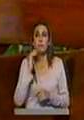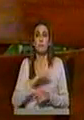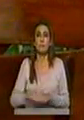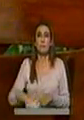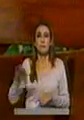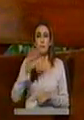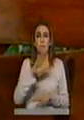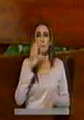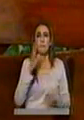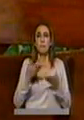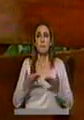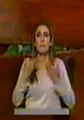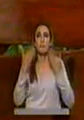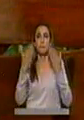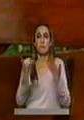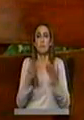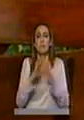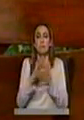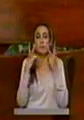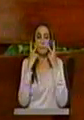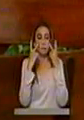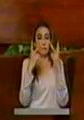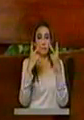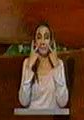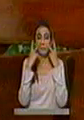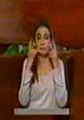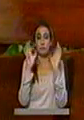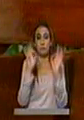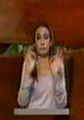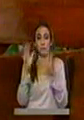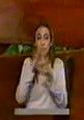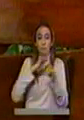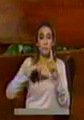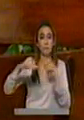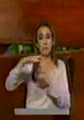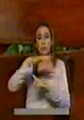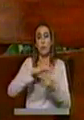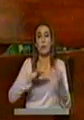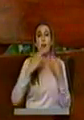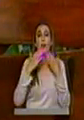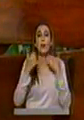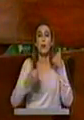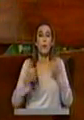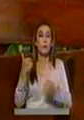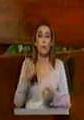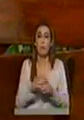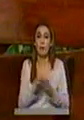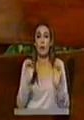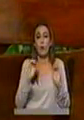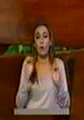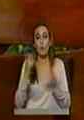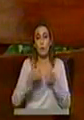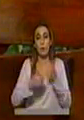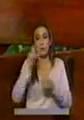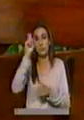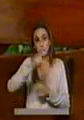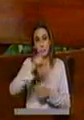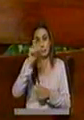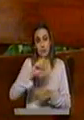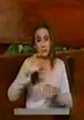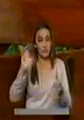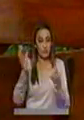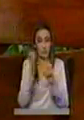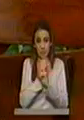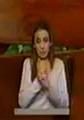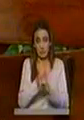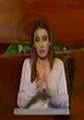turístico, conoce muy bien cuál es el ambiente que se vive dentro de este sector y cuáles son las necesidades y los retos que a nivel